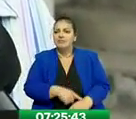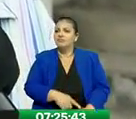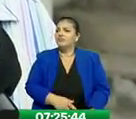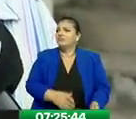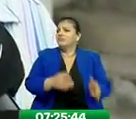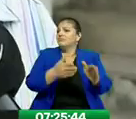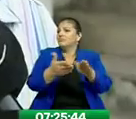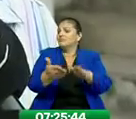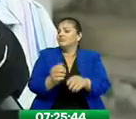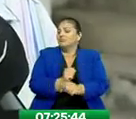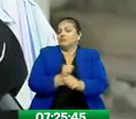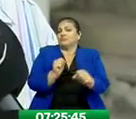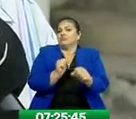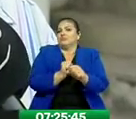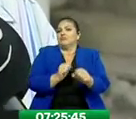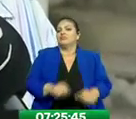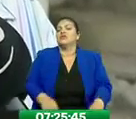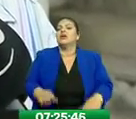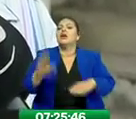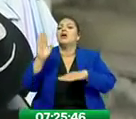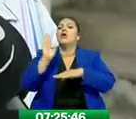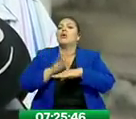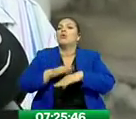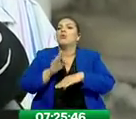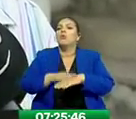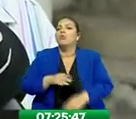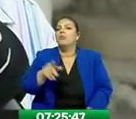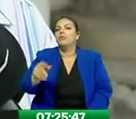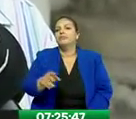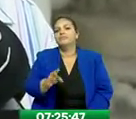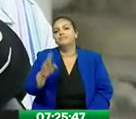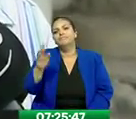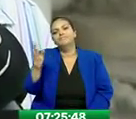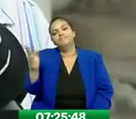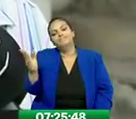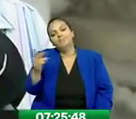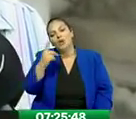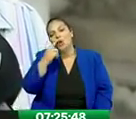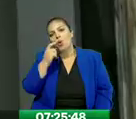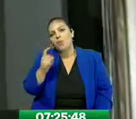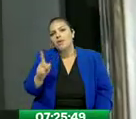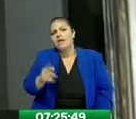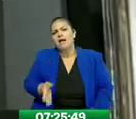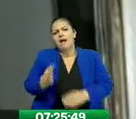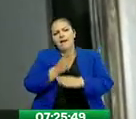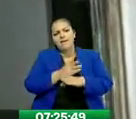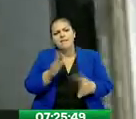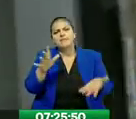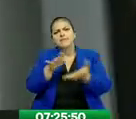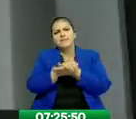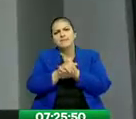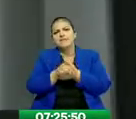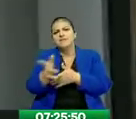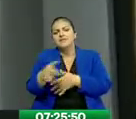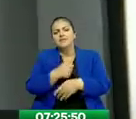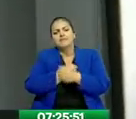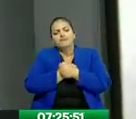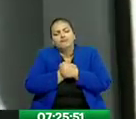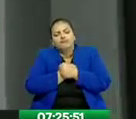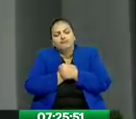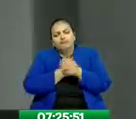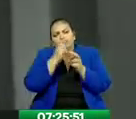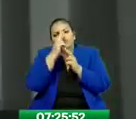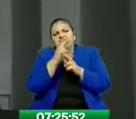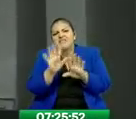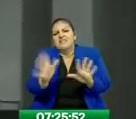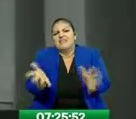llevó por la imprudencia de una persona pues, que no supo valorar a su mujer. El hombre fue detenido y este martes se llevó la